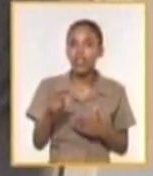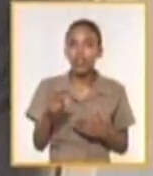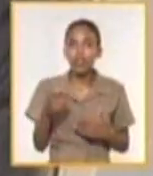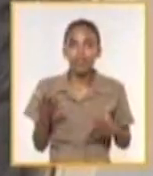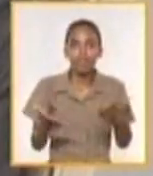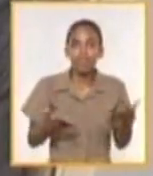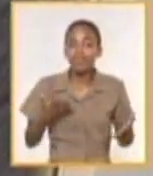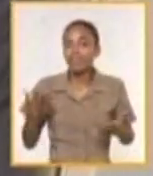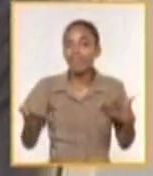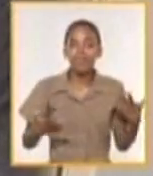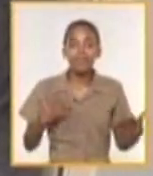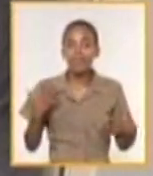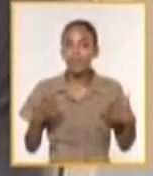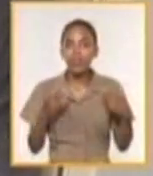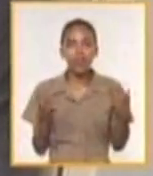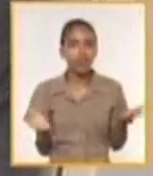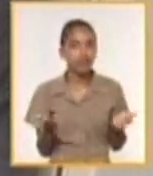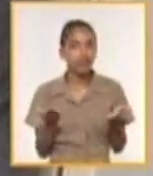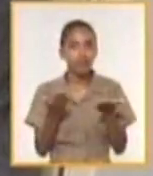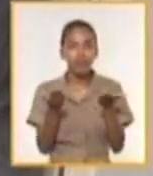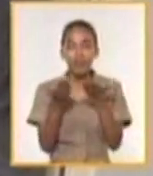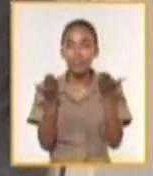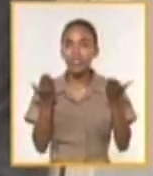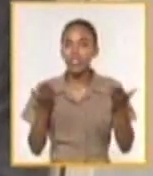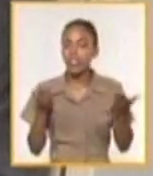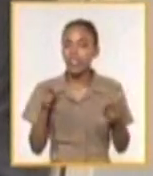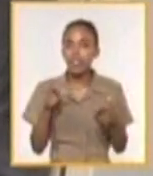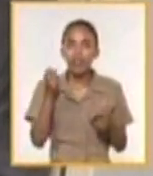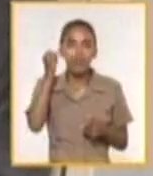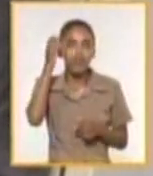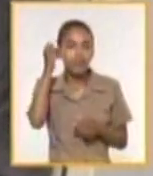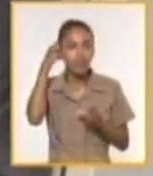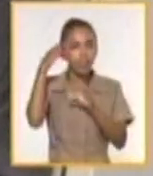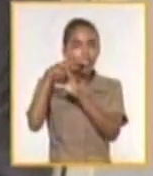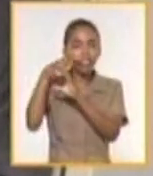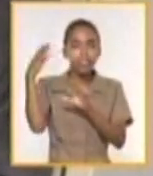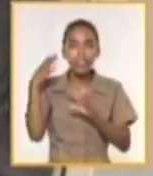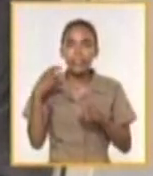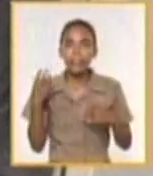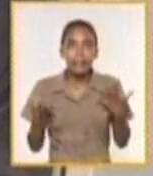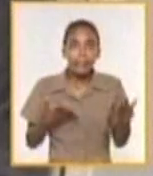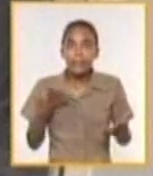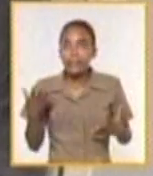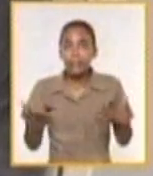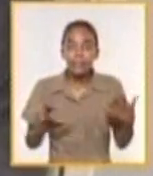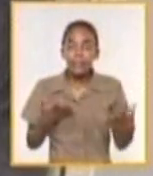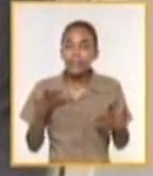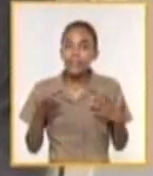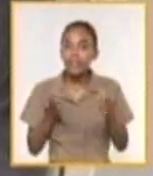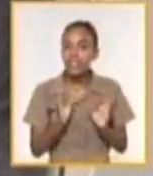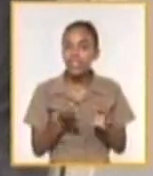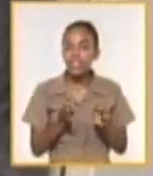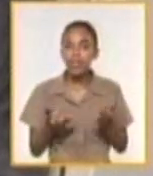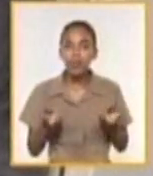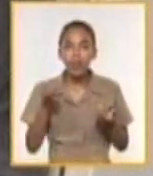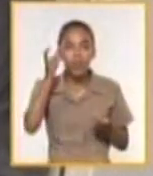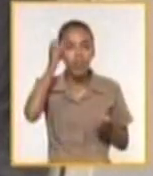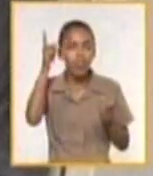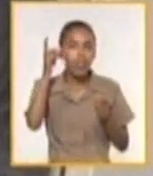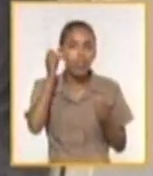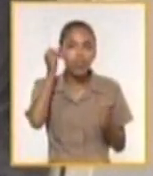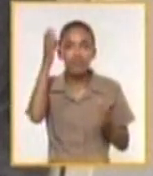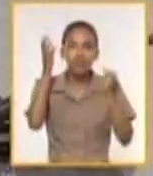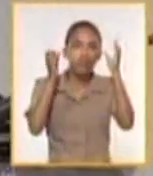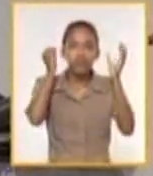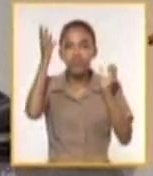era un huracán, ¿no? Era un hombre impaciente, siempre lleno de ideas, ¿no? Estaba